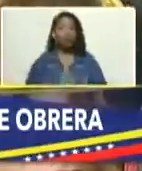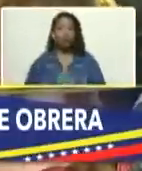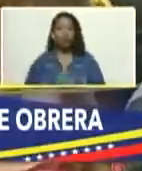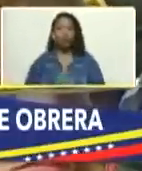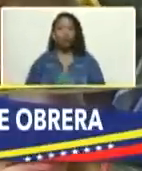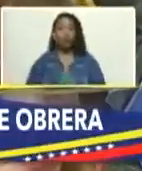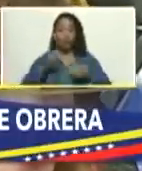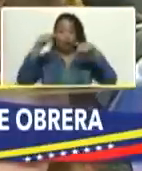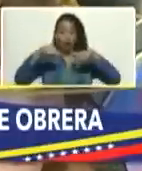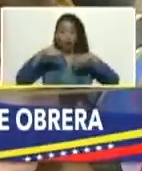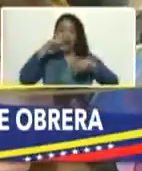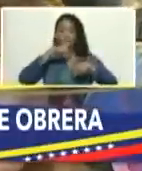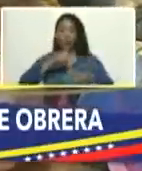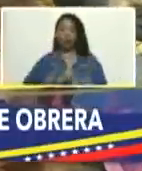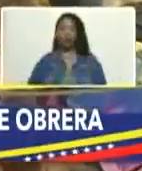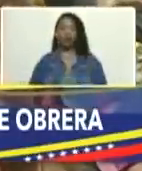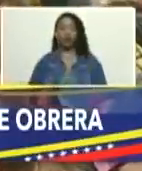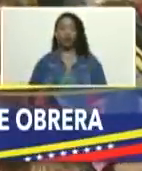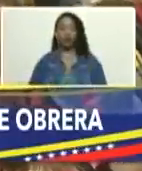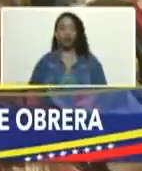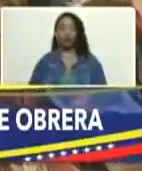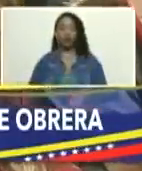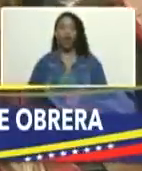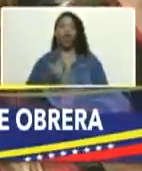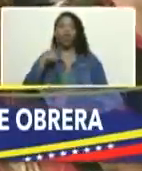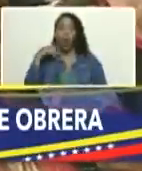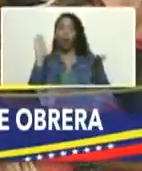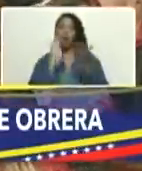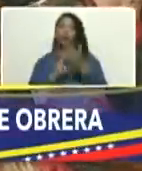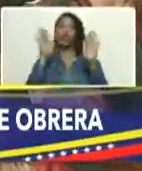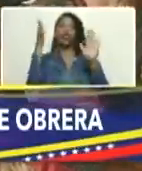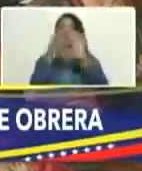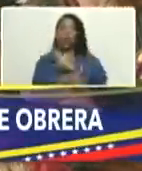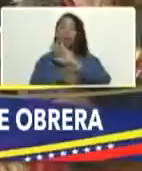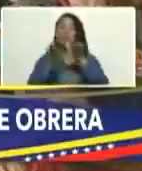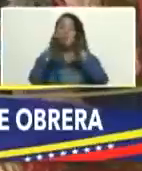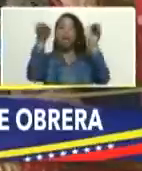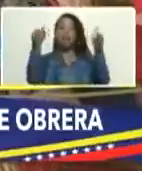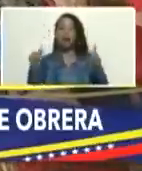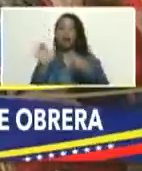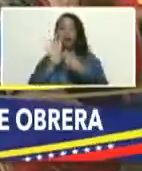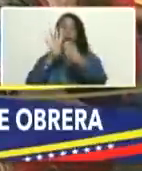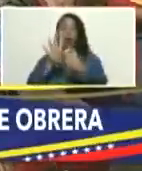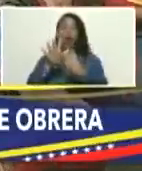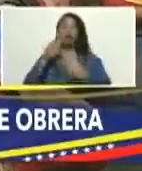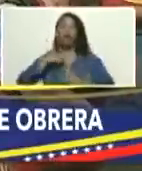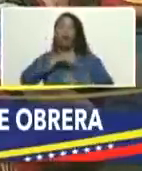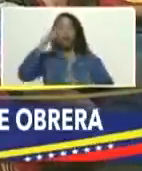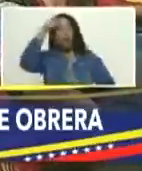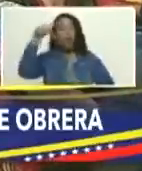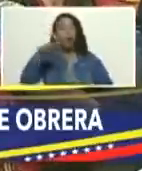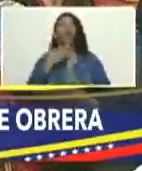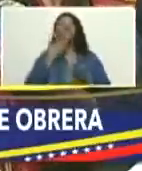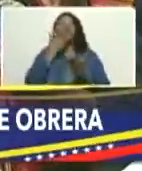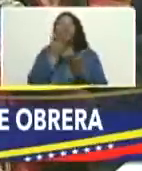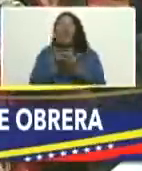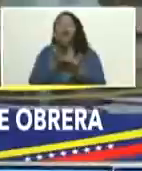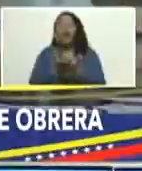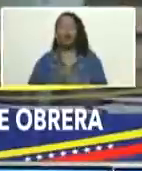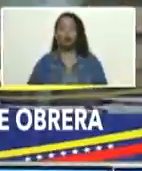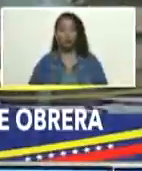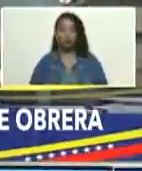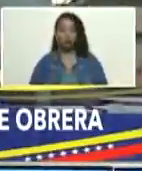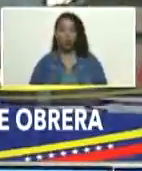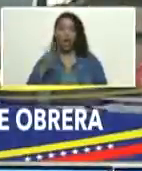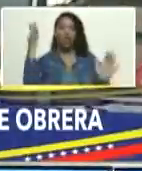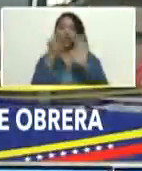Este año he puesto sobre la mesa de nuestro pueblo una propuesta, sobre